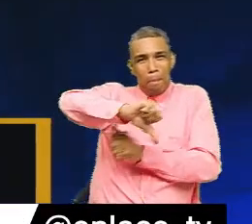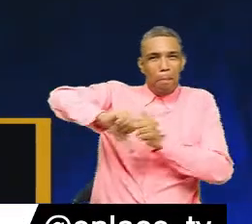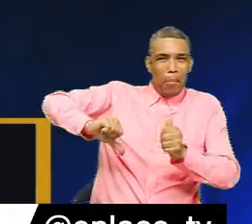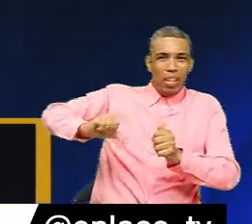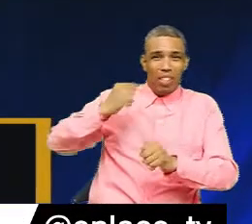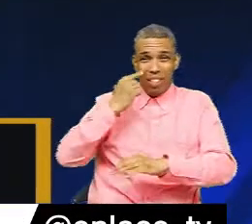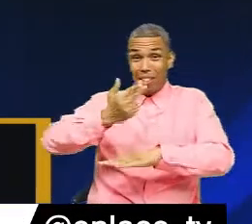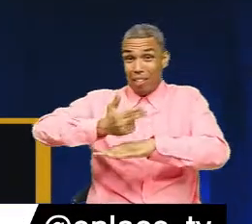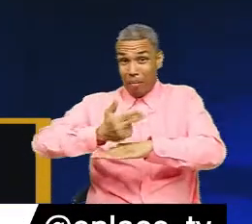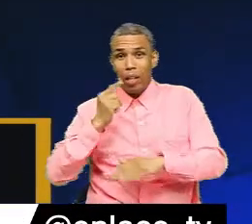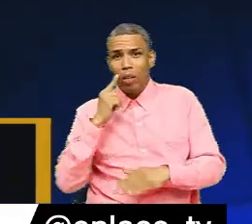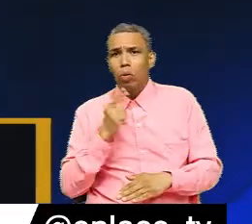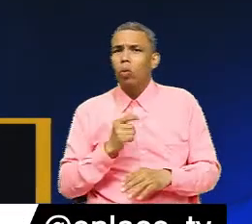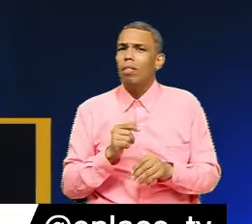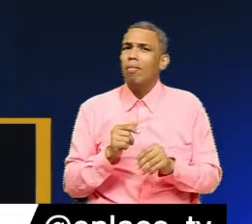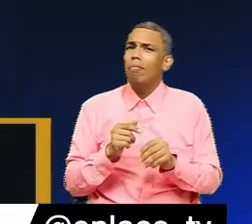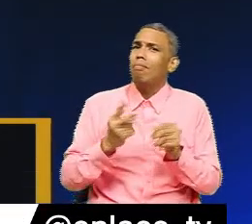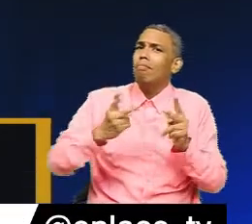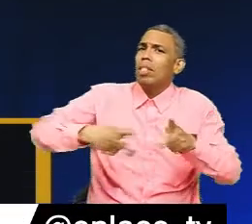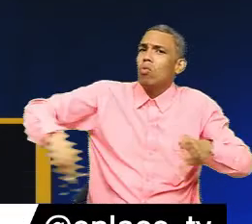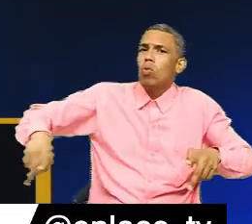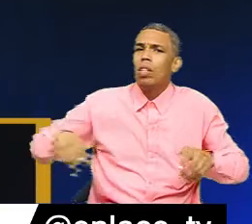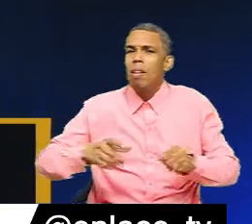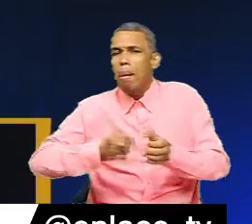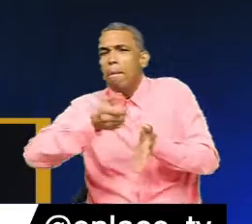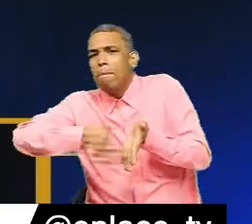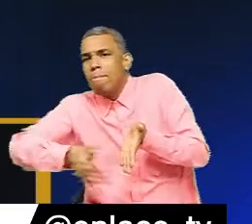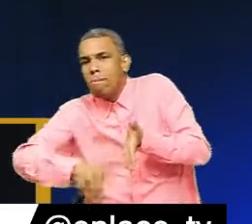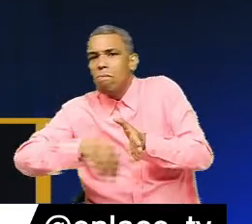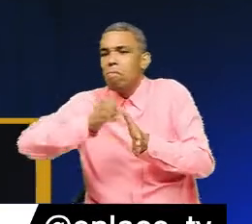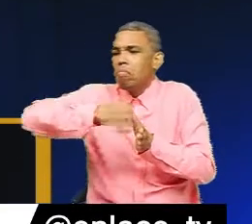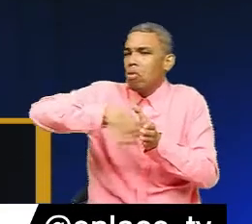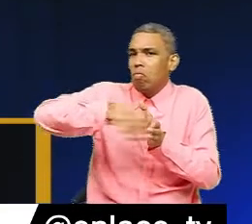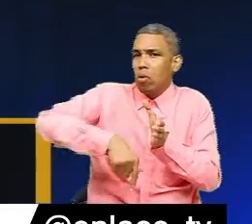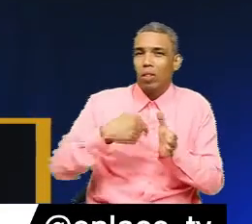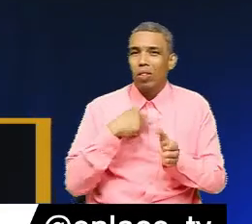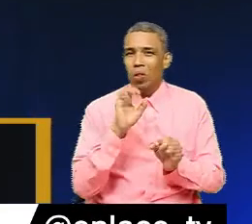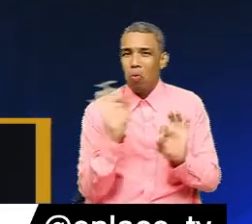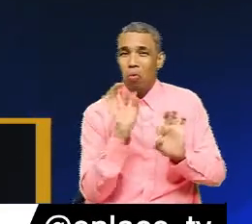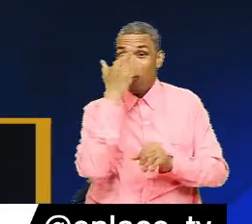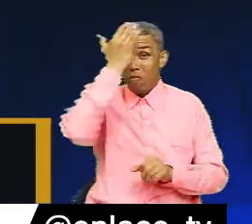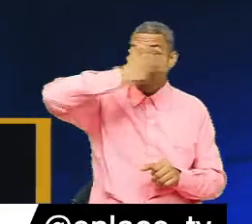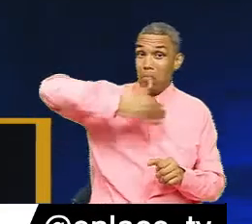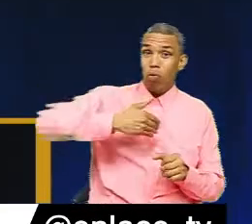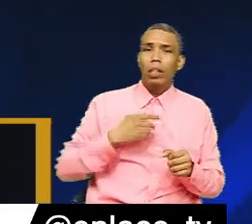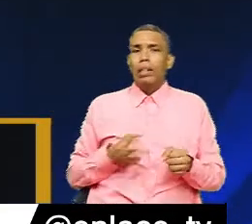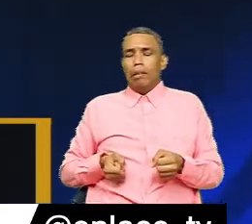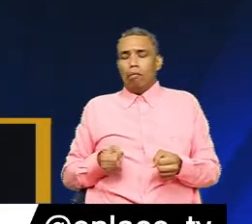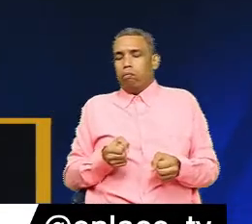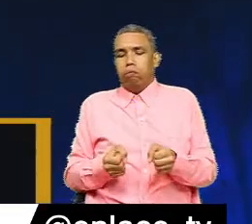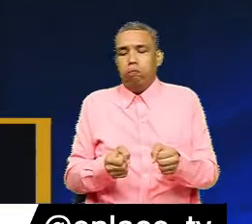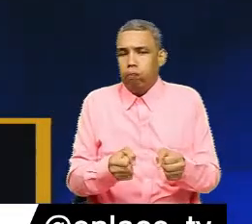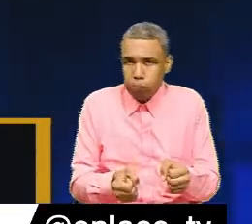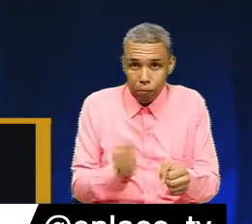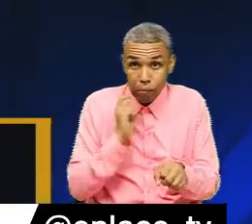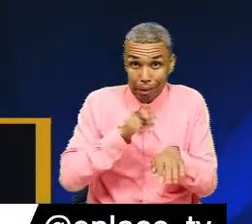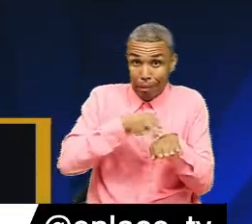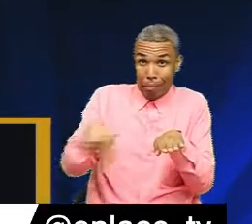encuentra preocupado porque es allí donde llegan los buses del servicio intermunicipal con los turistas que deben ver los basureros apenas pisan tierra